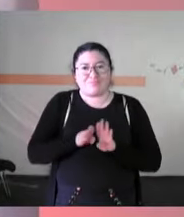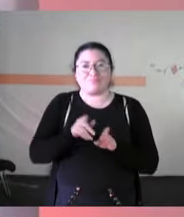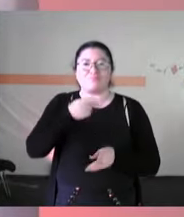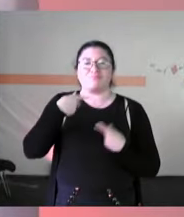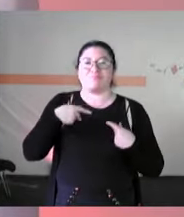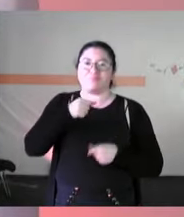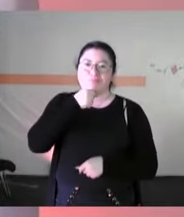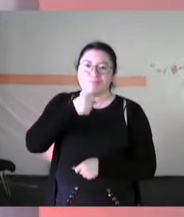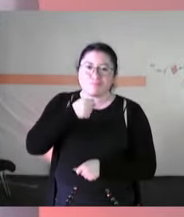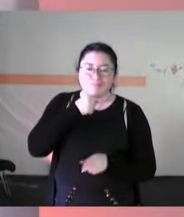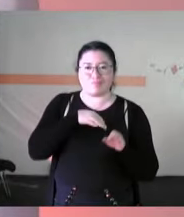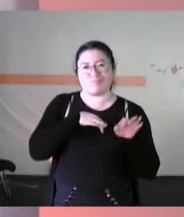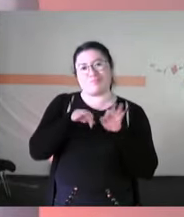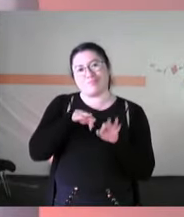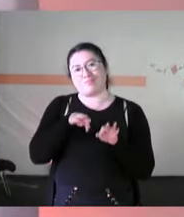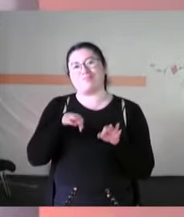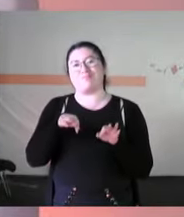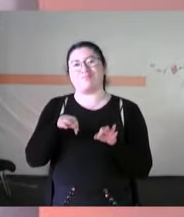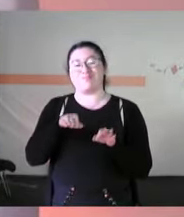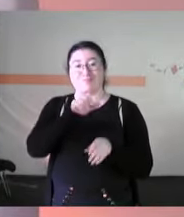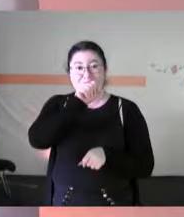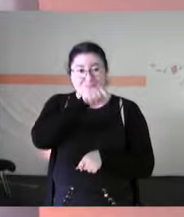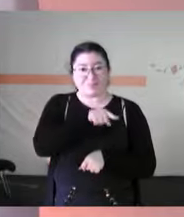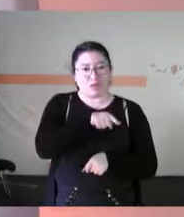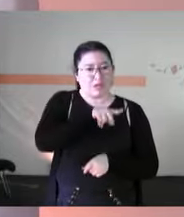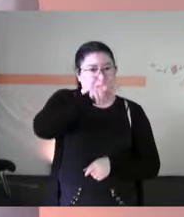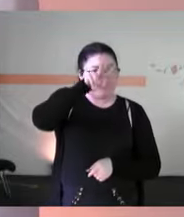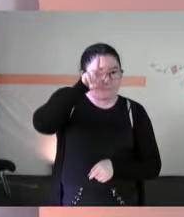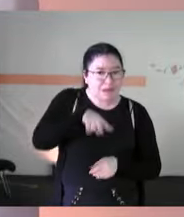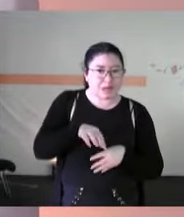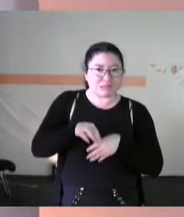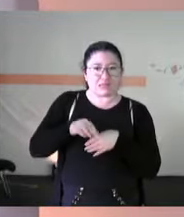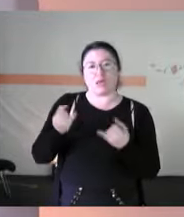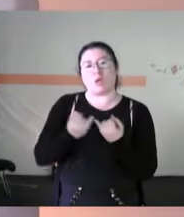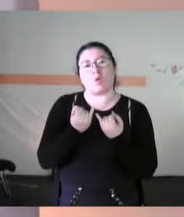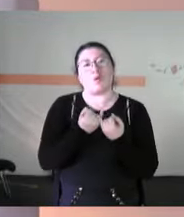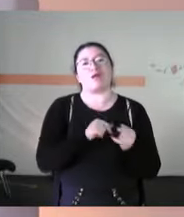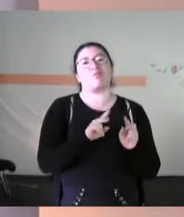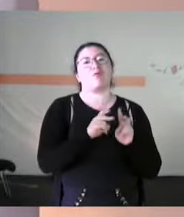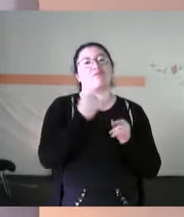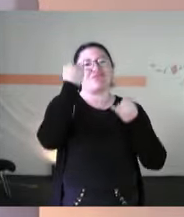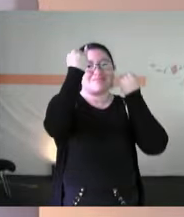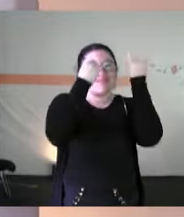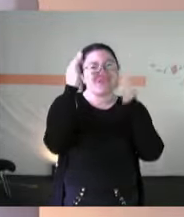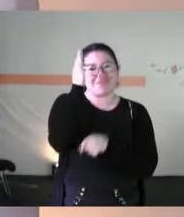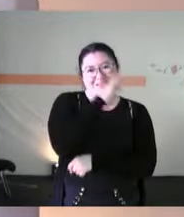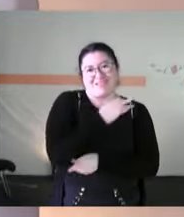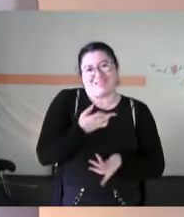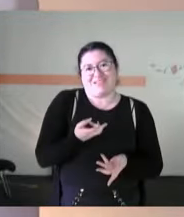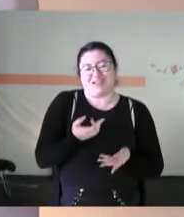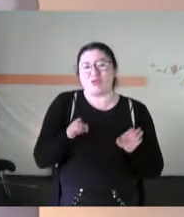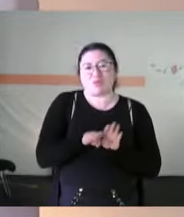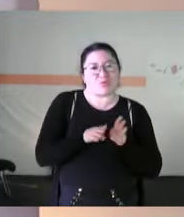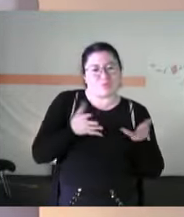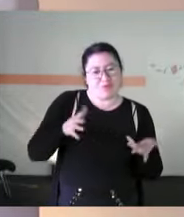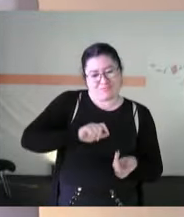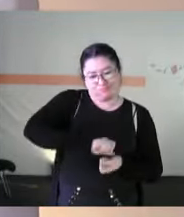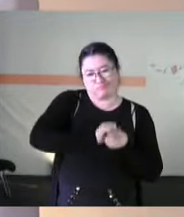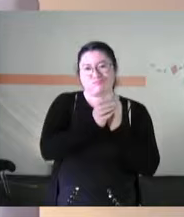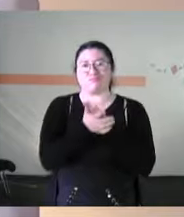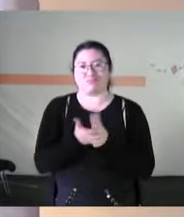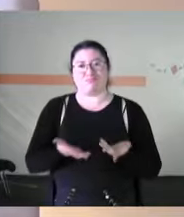eso, o sea, es el horror tanto de lo real, real como de la ficción. O sea, ¿cómo hiciste ese trance, por así decirlo?